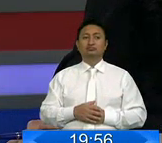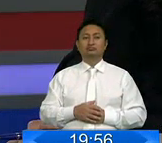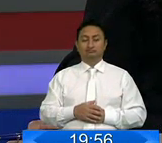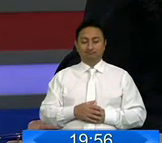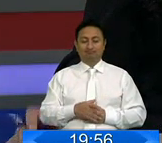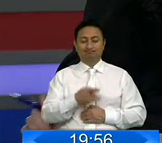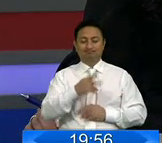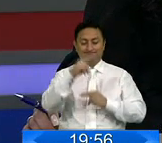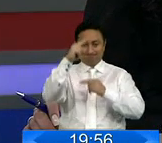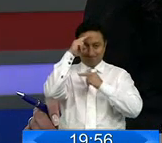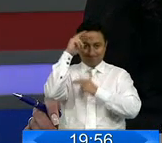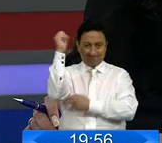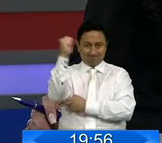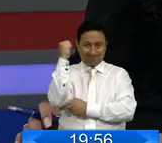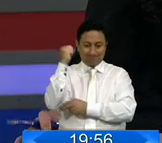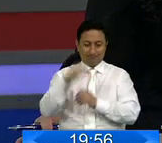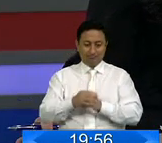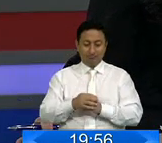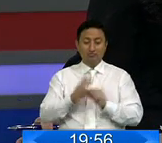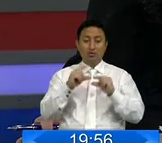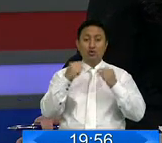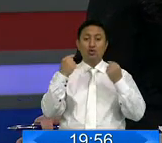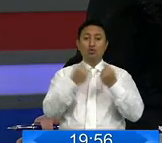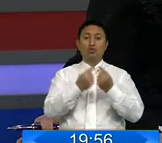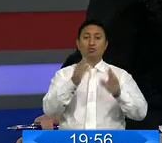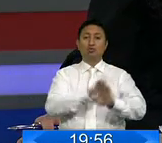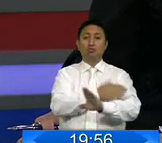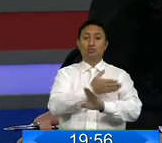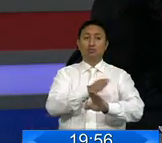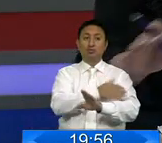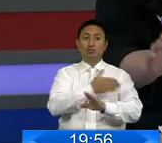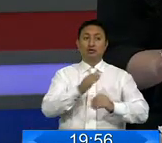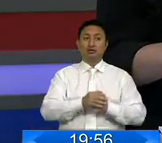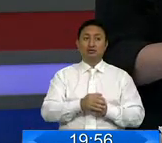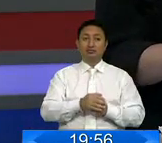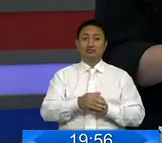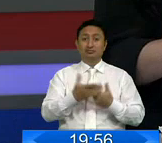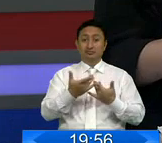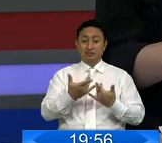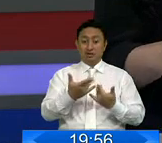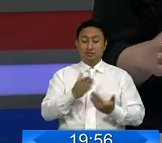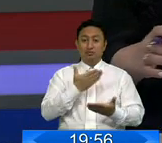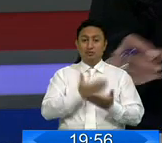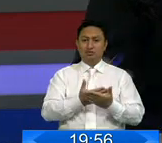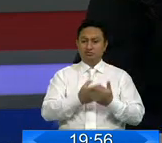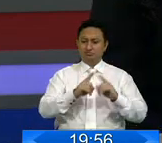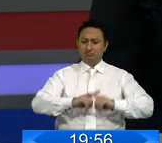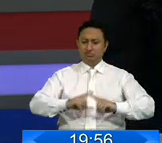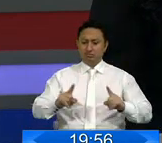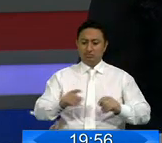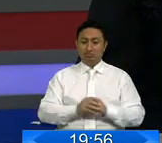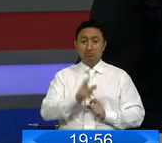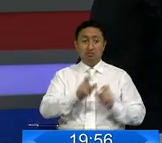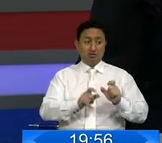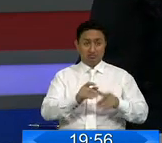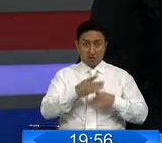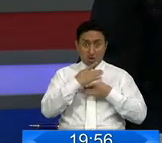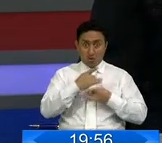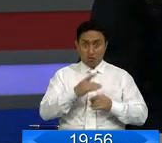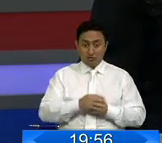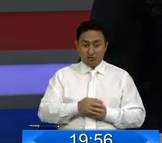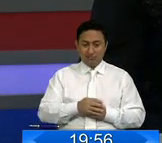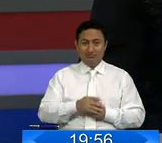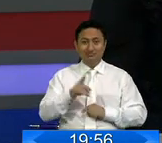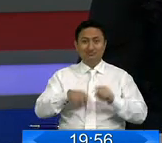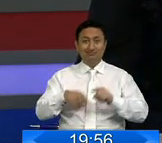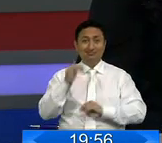En las noticias del espectáculo, el grupo musical Celtic Trip mantiene una propuesta diferente que ha gustado al público local e